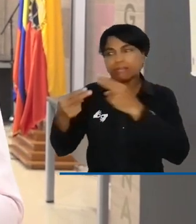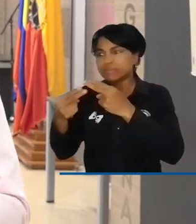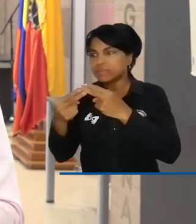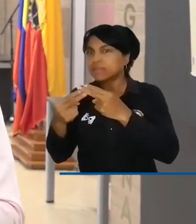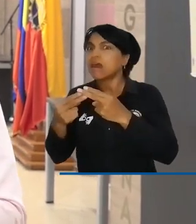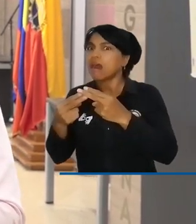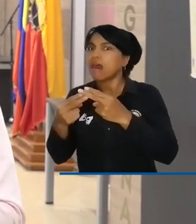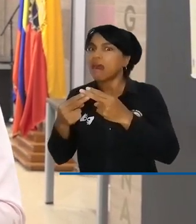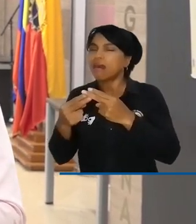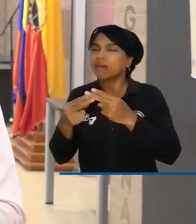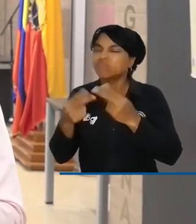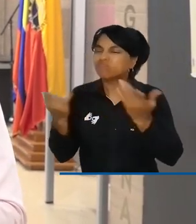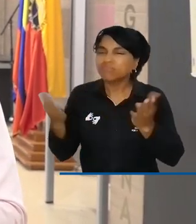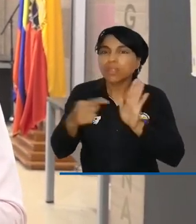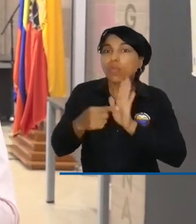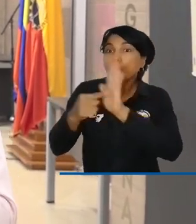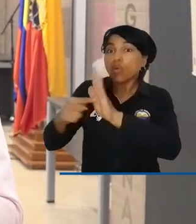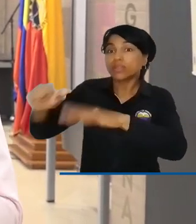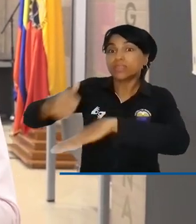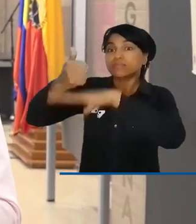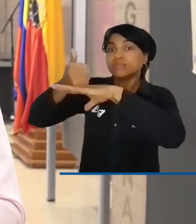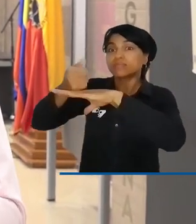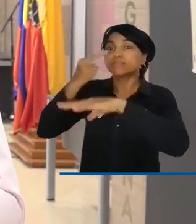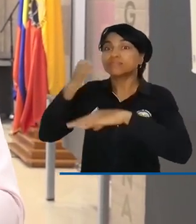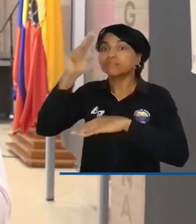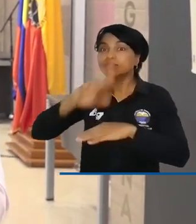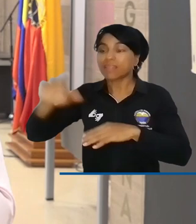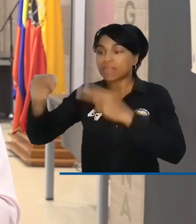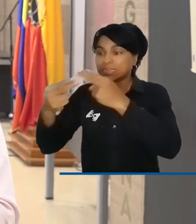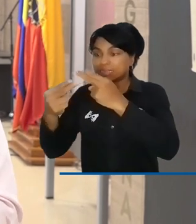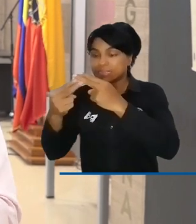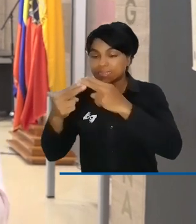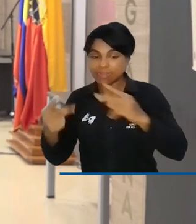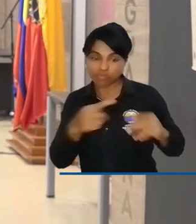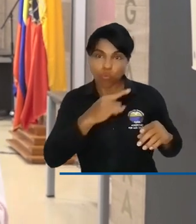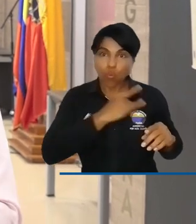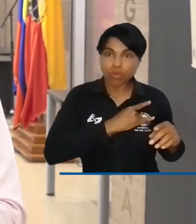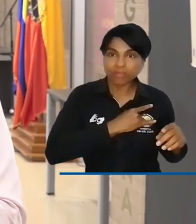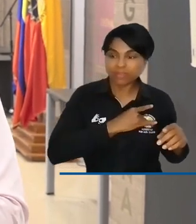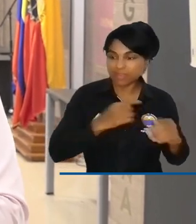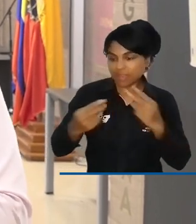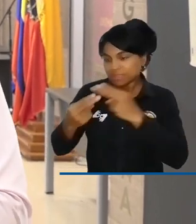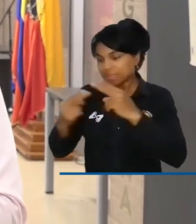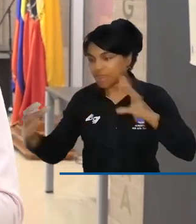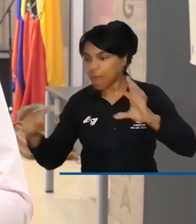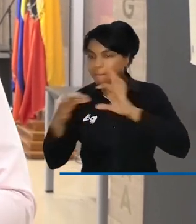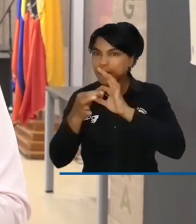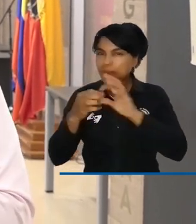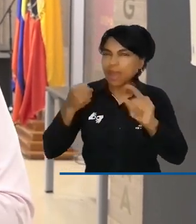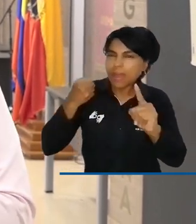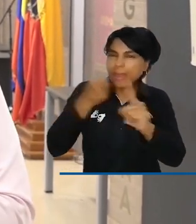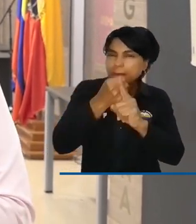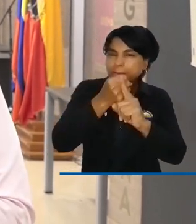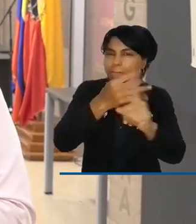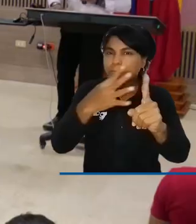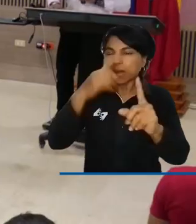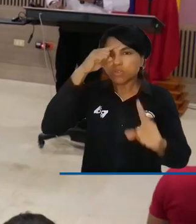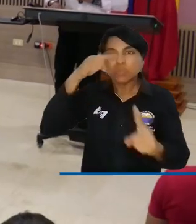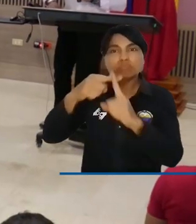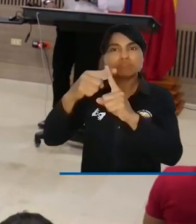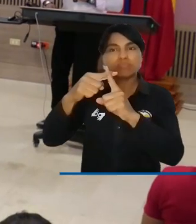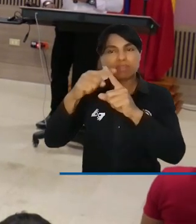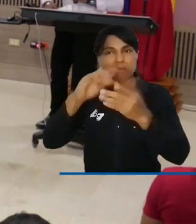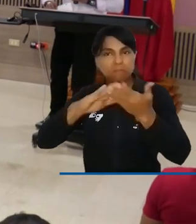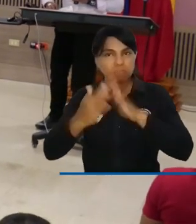un ejemplo también para mostrarle a la Dirección Nacional del SENA cómo, cuando se trabaja de la mano universidad y SENA, se pueden generar impactos positivos sobre